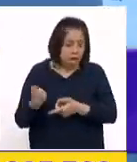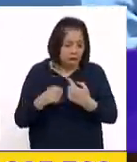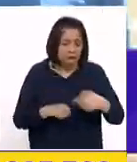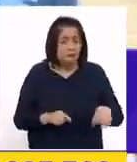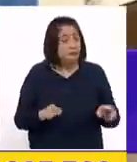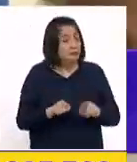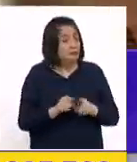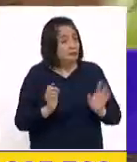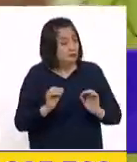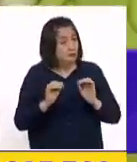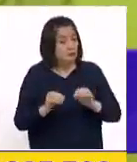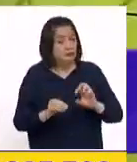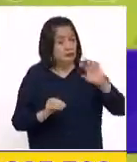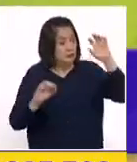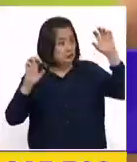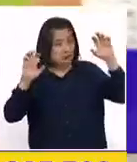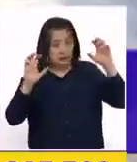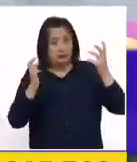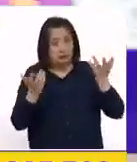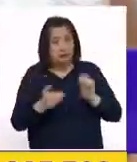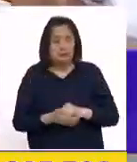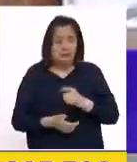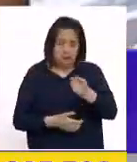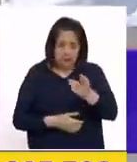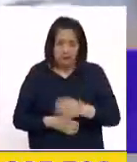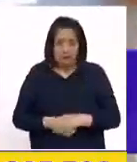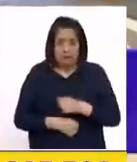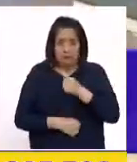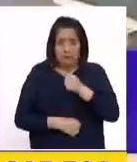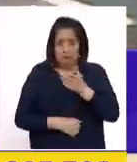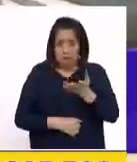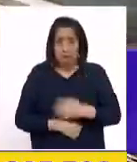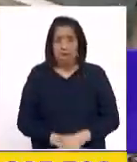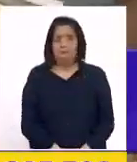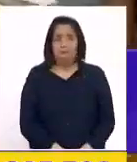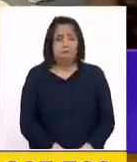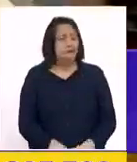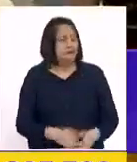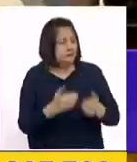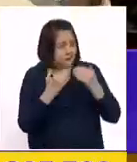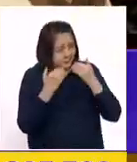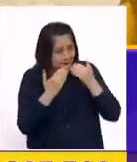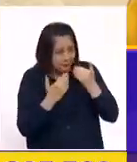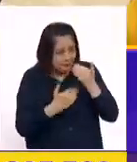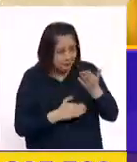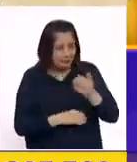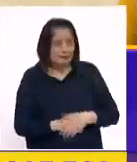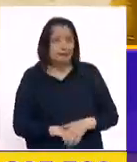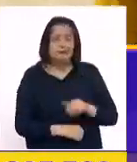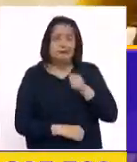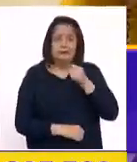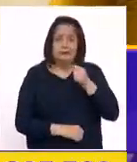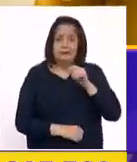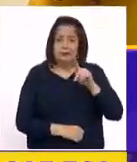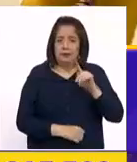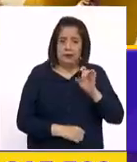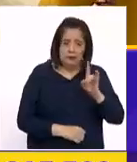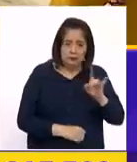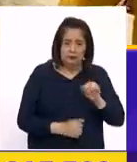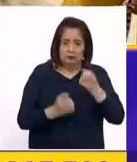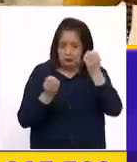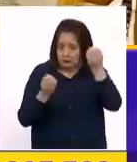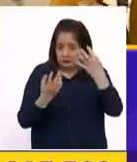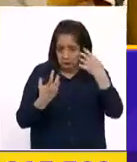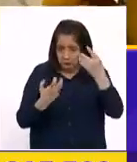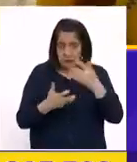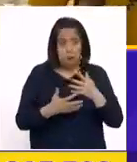posible, también si colocaron una cámara de seguridad por acá. Adelante contigo, Fátima. Muchas gracias, Calú, por este reporte.